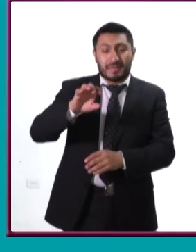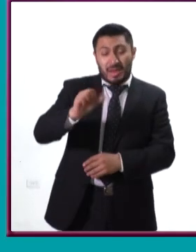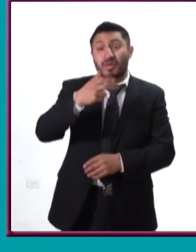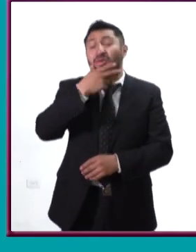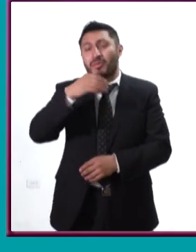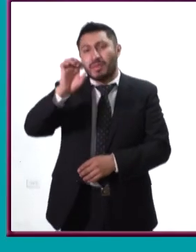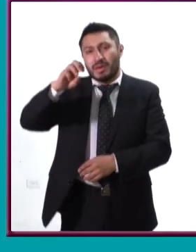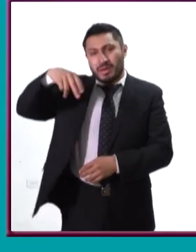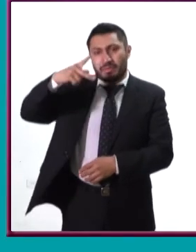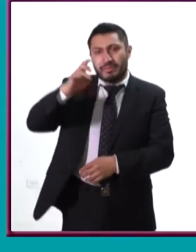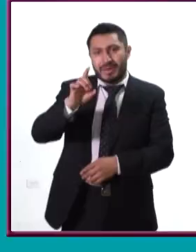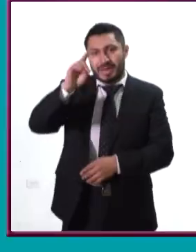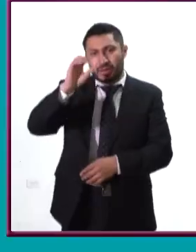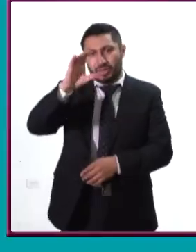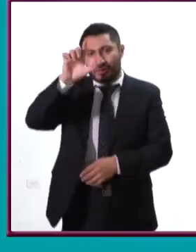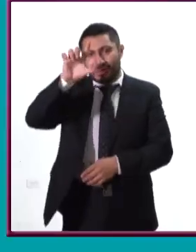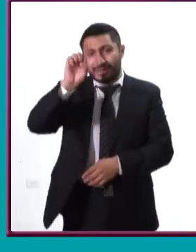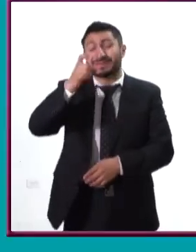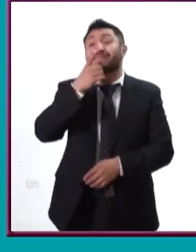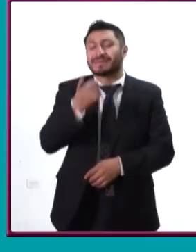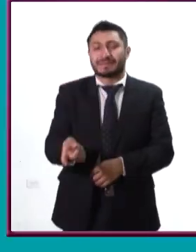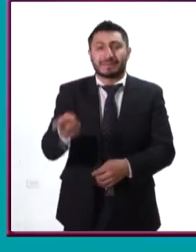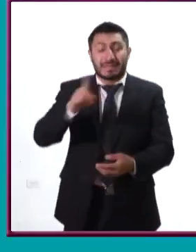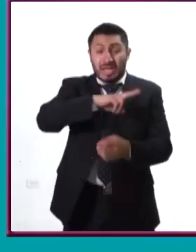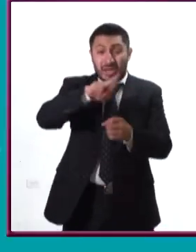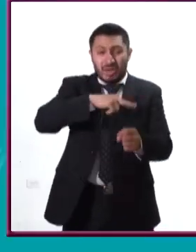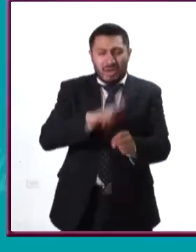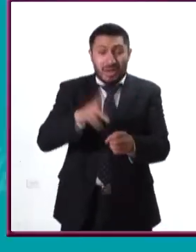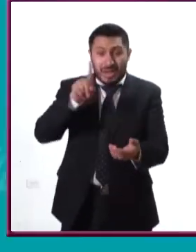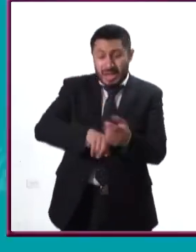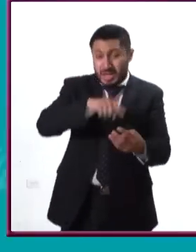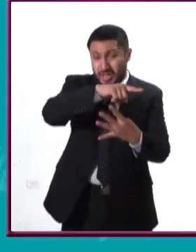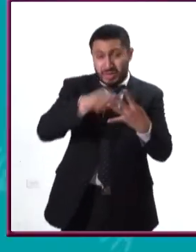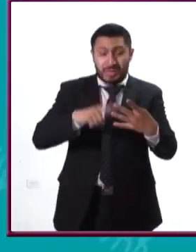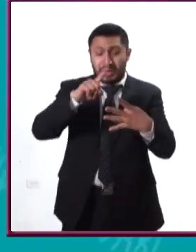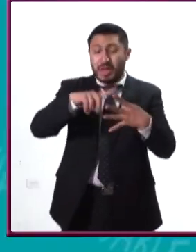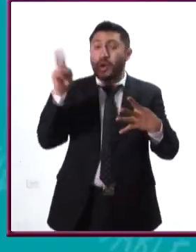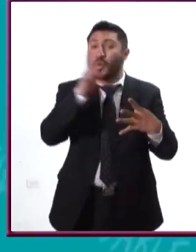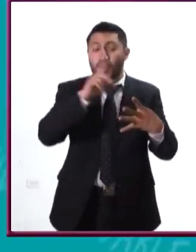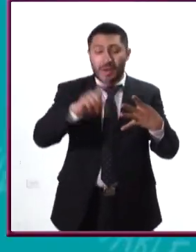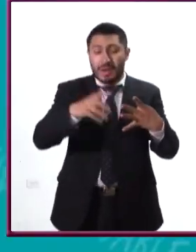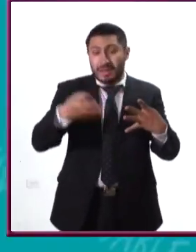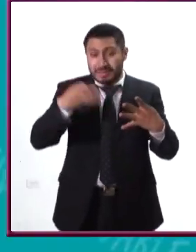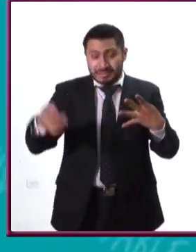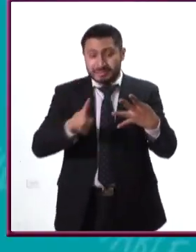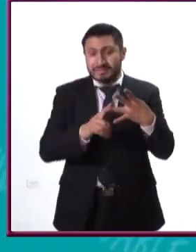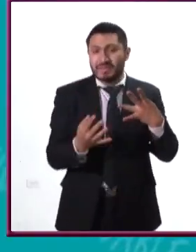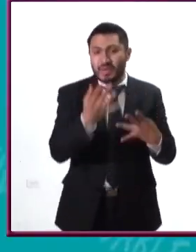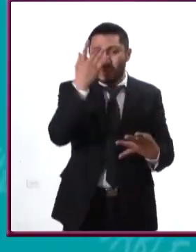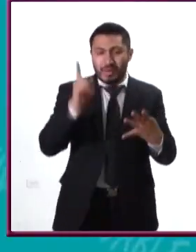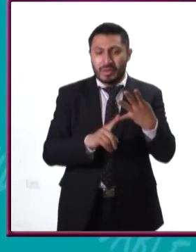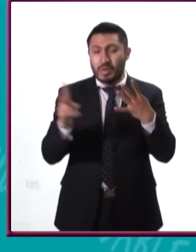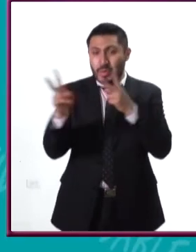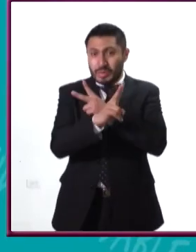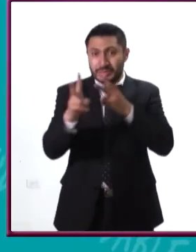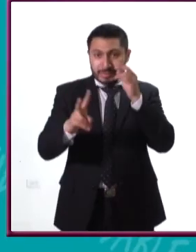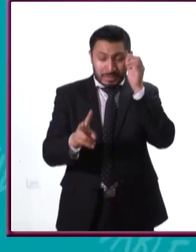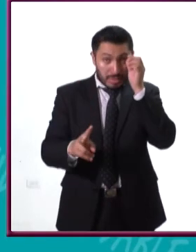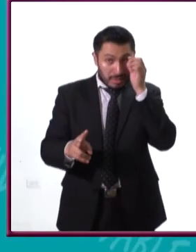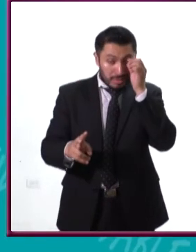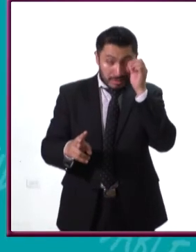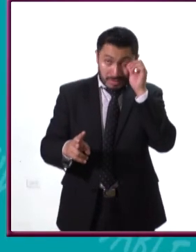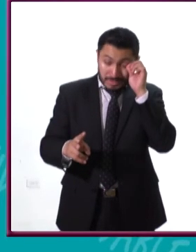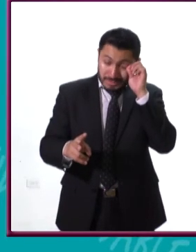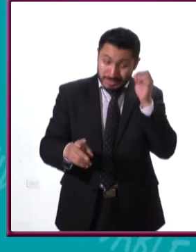constituía. Empédocles alegaba que la naturaleza estaba hecha de 4 elementos: aire, tierra, fuego